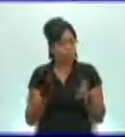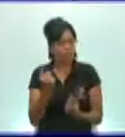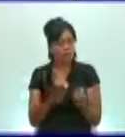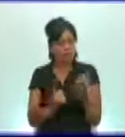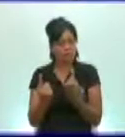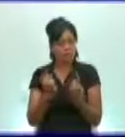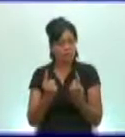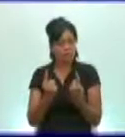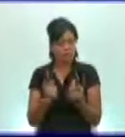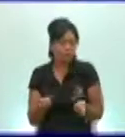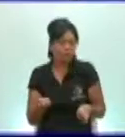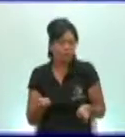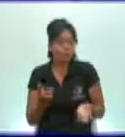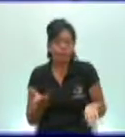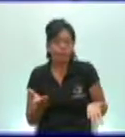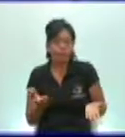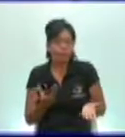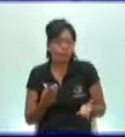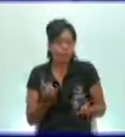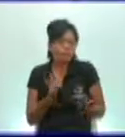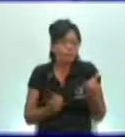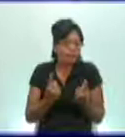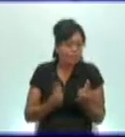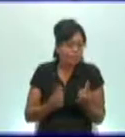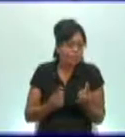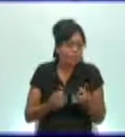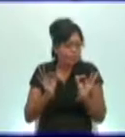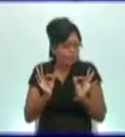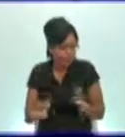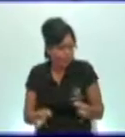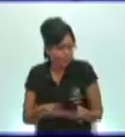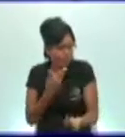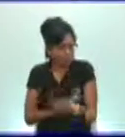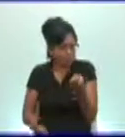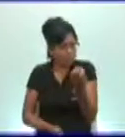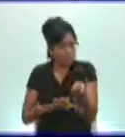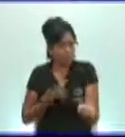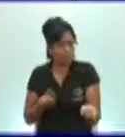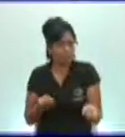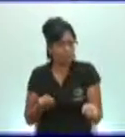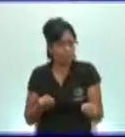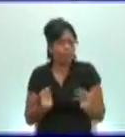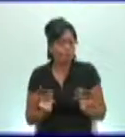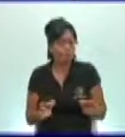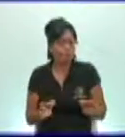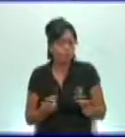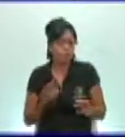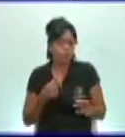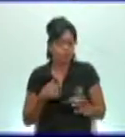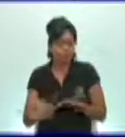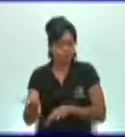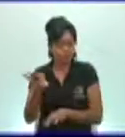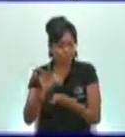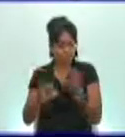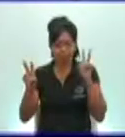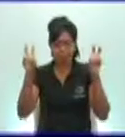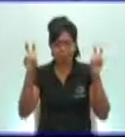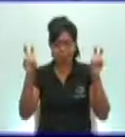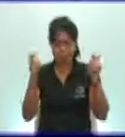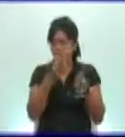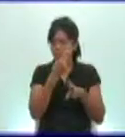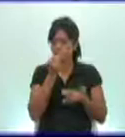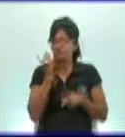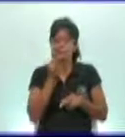que asumen algo como verdadero o cierto. Quise escoger una frase martiana que ustedes la pueden